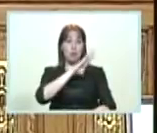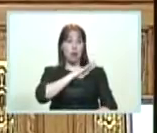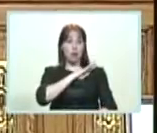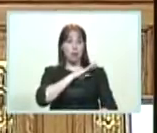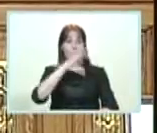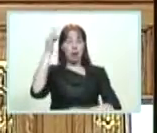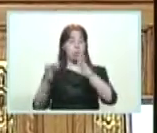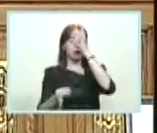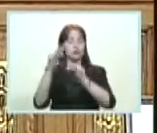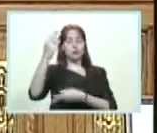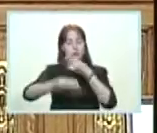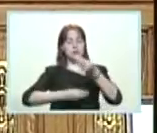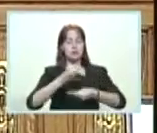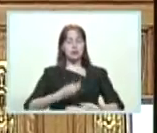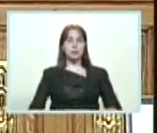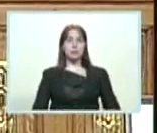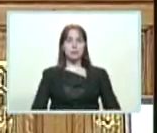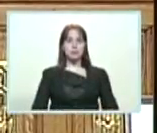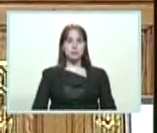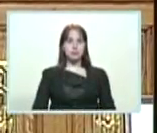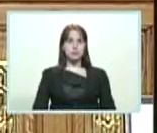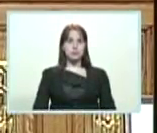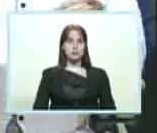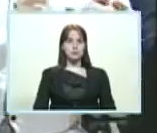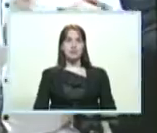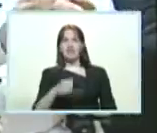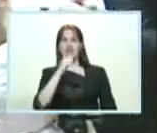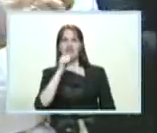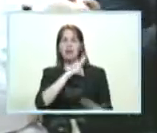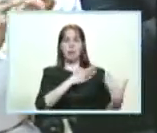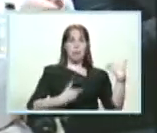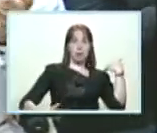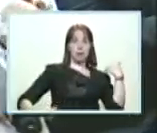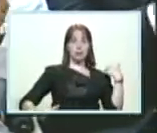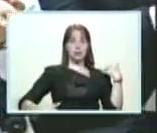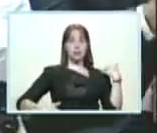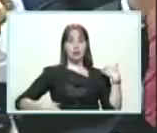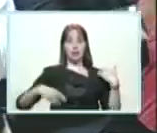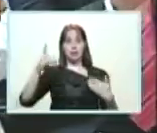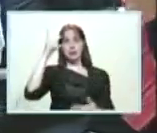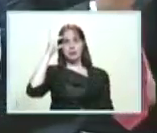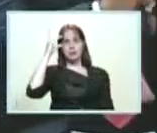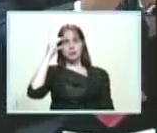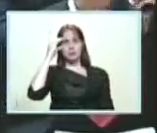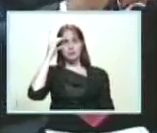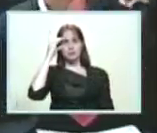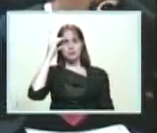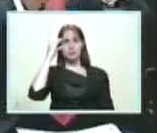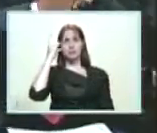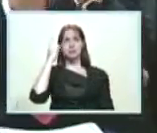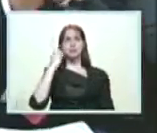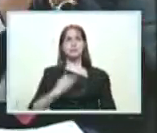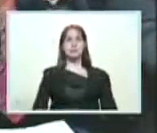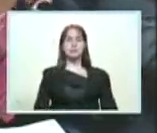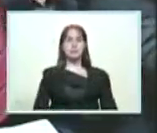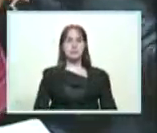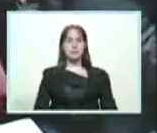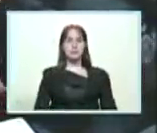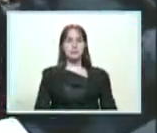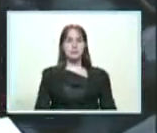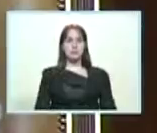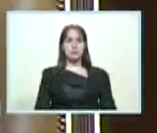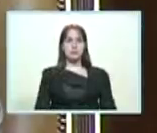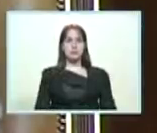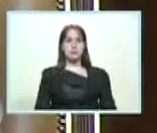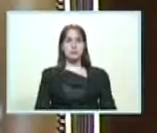hacer justicia. Y la va a presidir nuestra presidenta Delcy Eloína